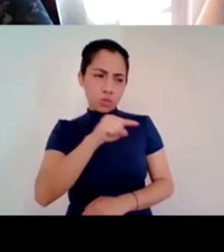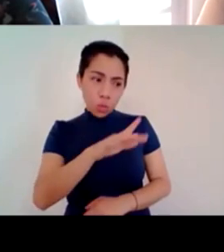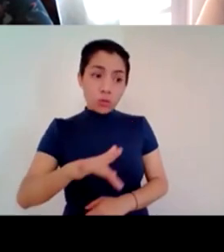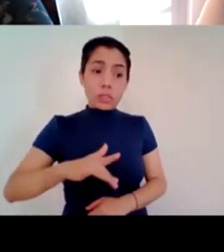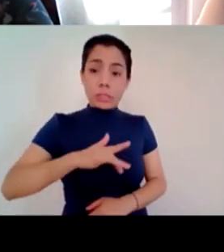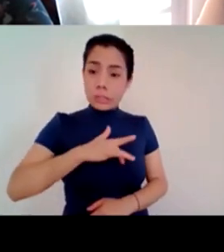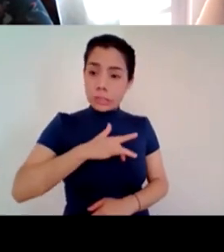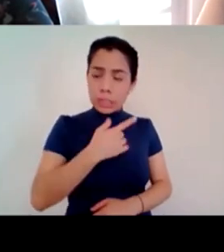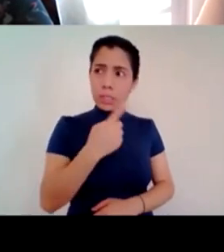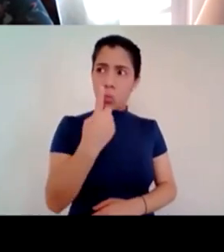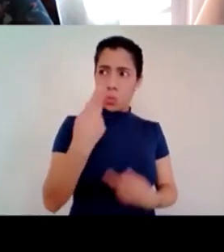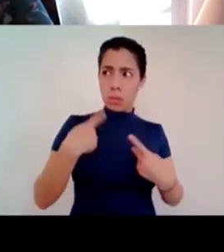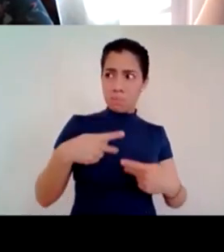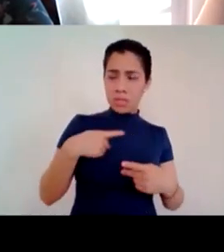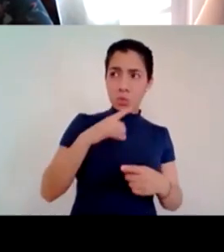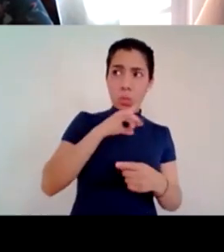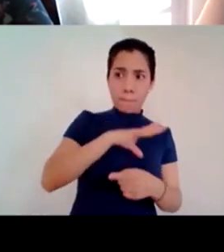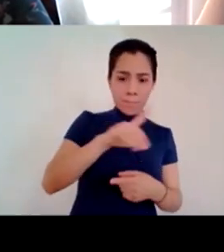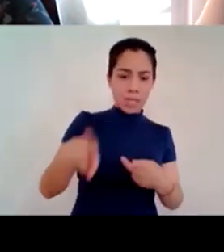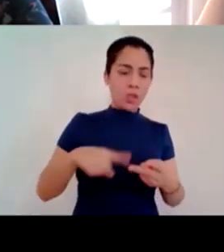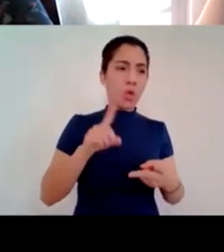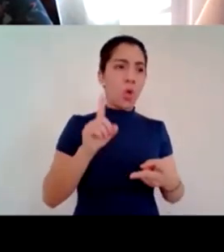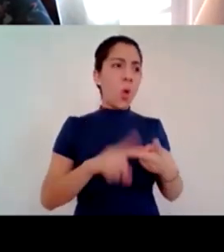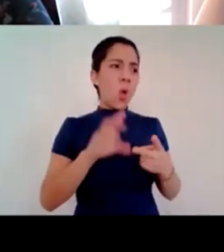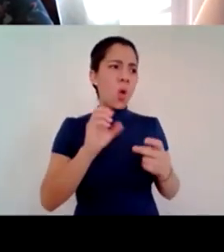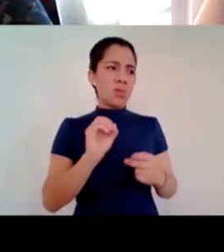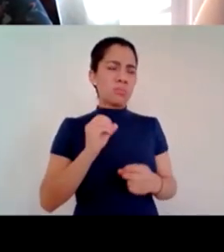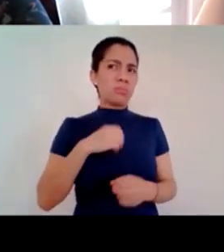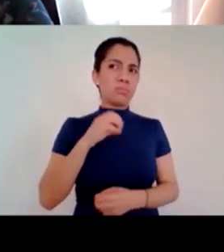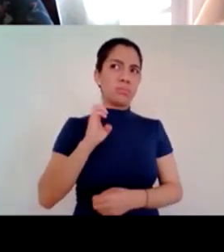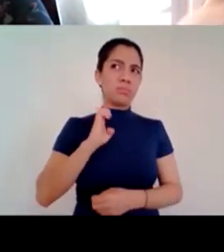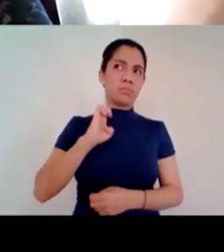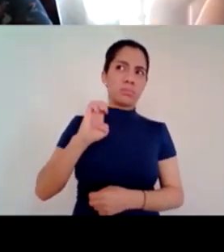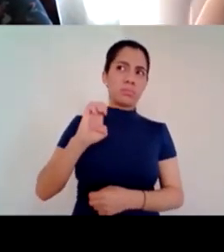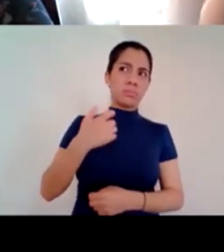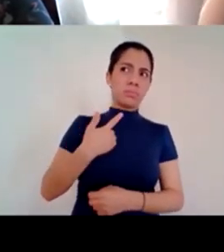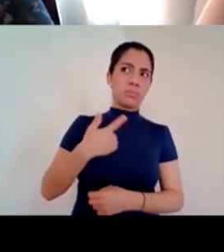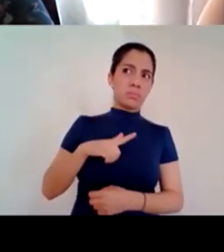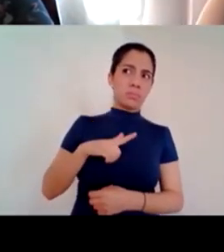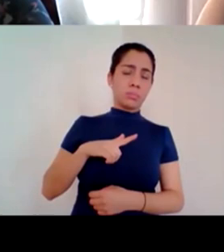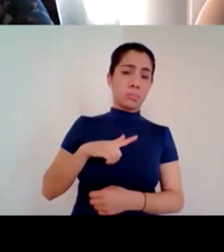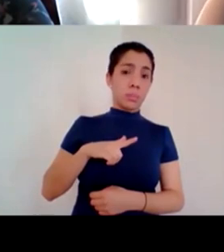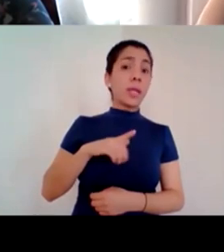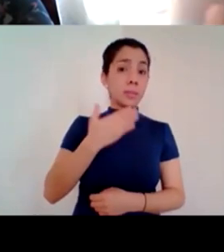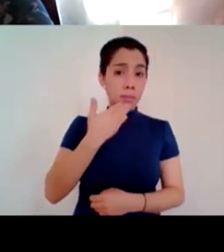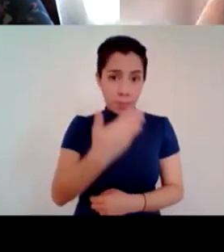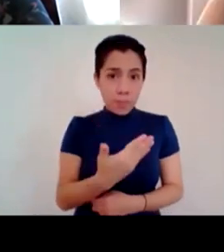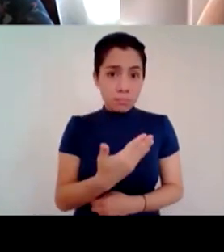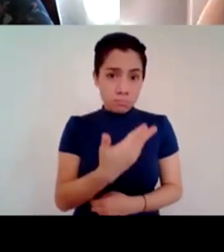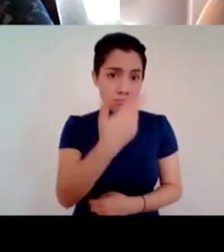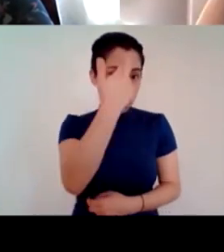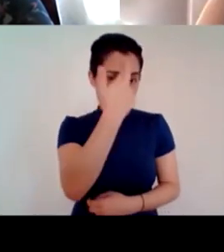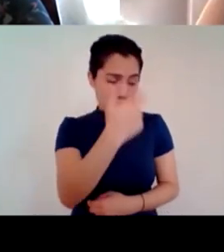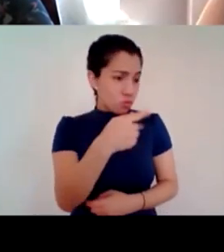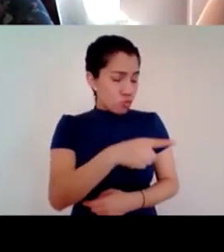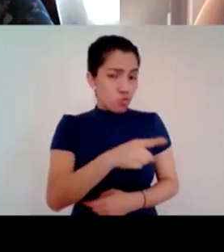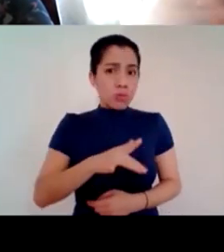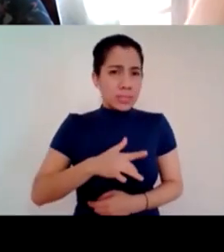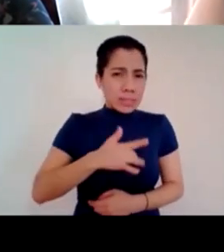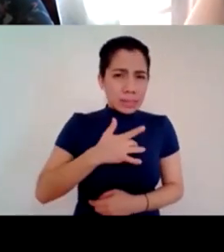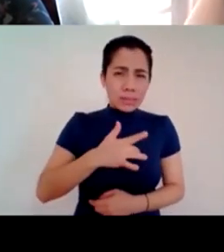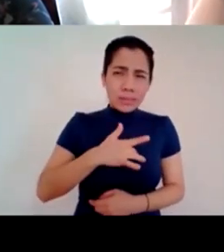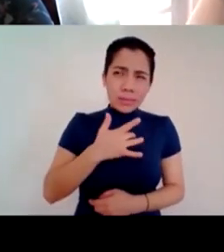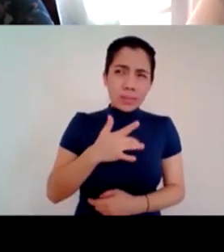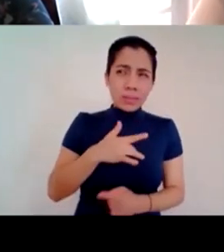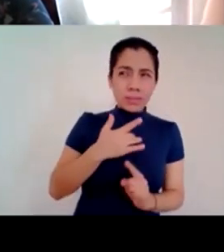da miedo hazte caso tienes razón tienes razón y prefiero que te equivoques este sabes pero